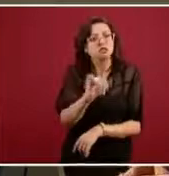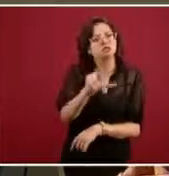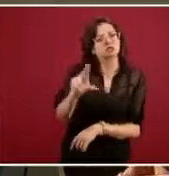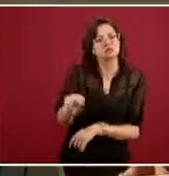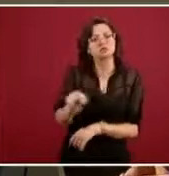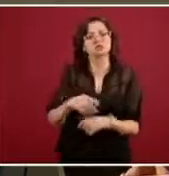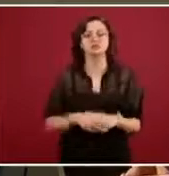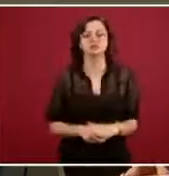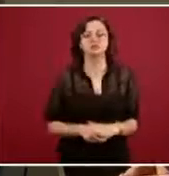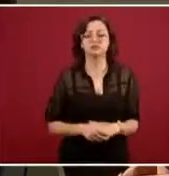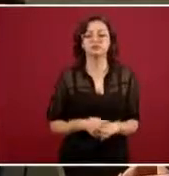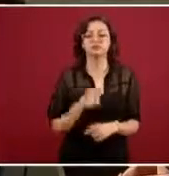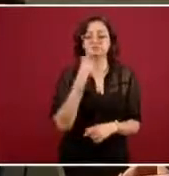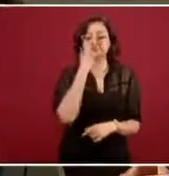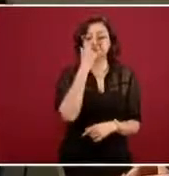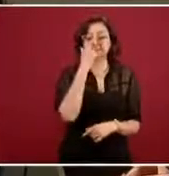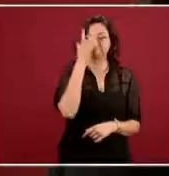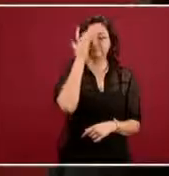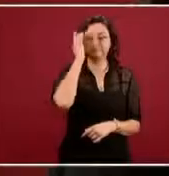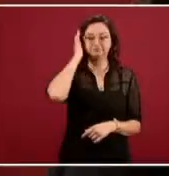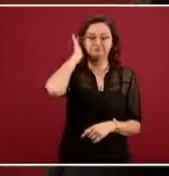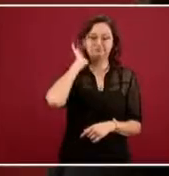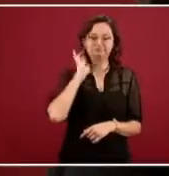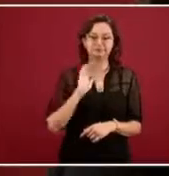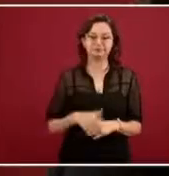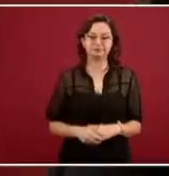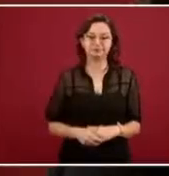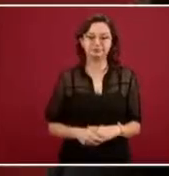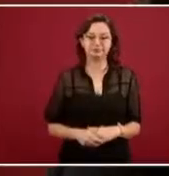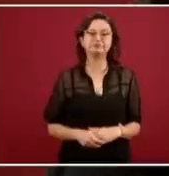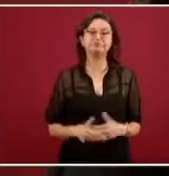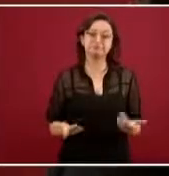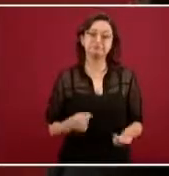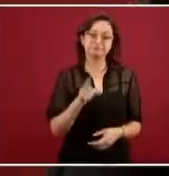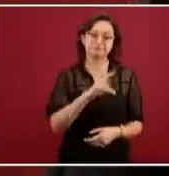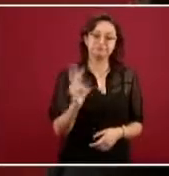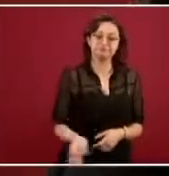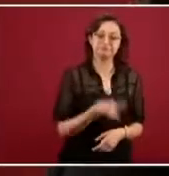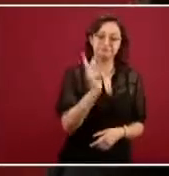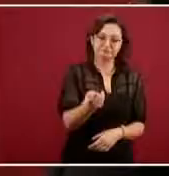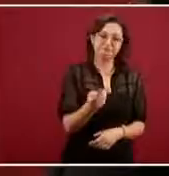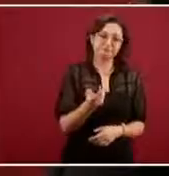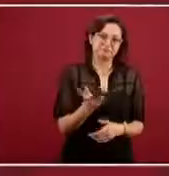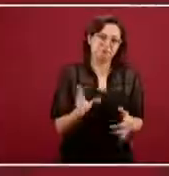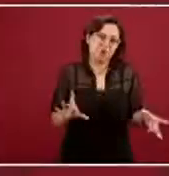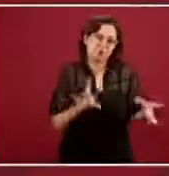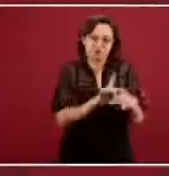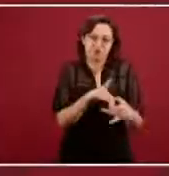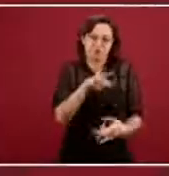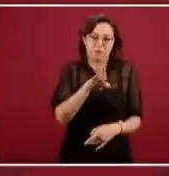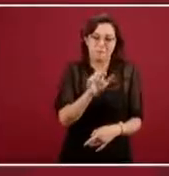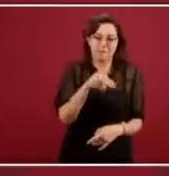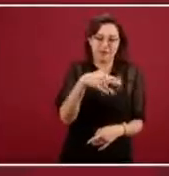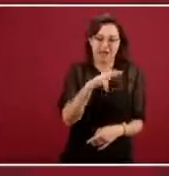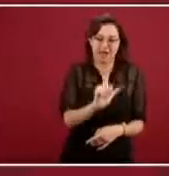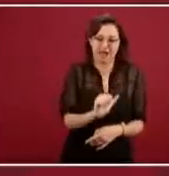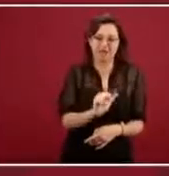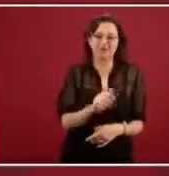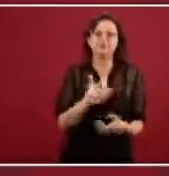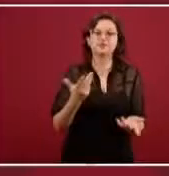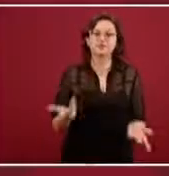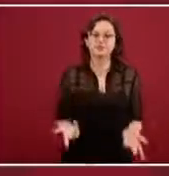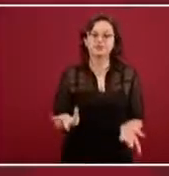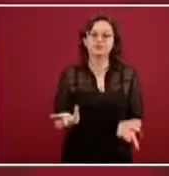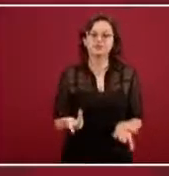Su pregunta justamente es secuencia de la pregunta que hizo Bianca. Por eso es que determinamos como